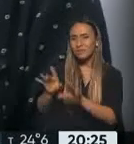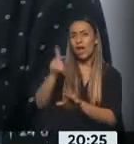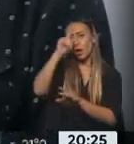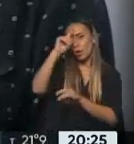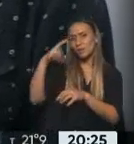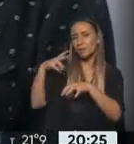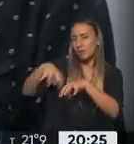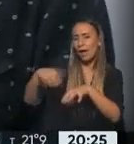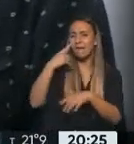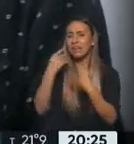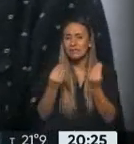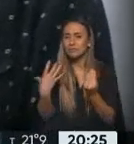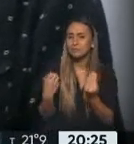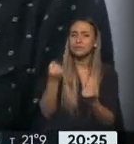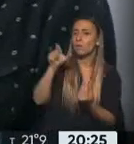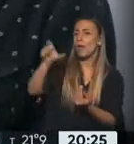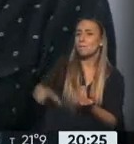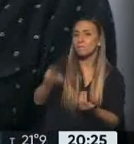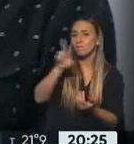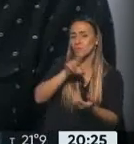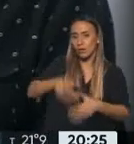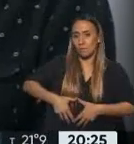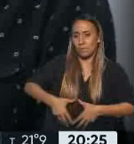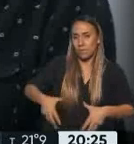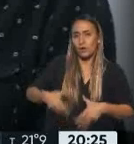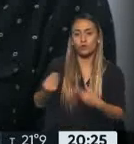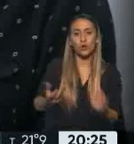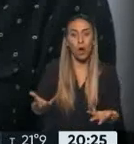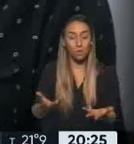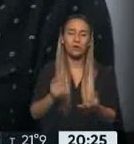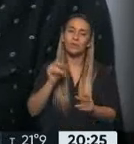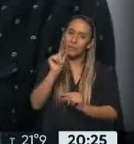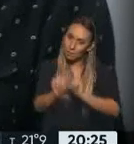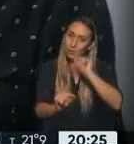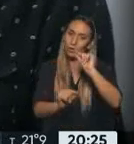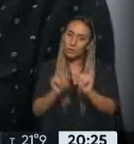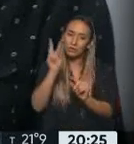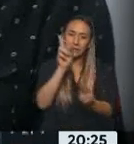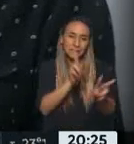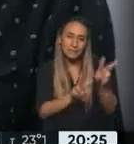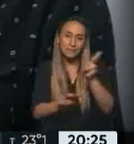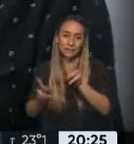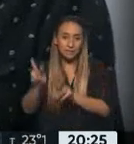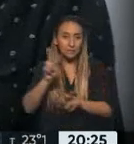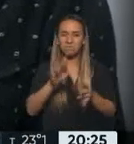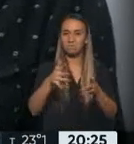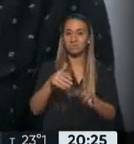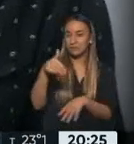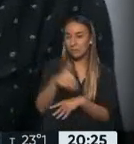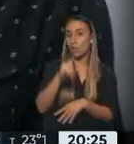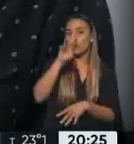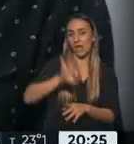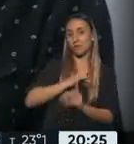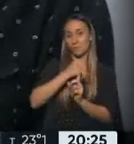una gestante. Bueno, así fue como empezamos en esta búsqueda que nos llevó más o menos 1 año y medio hasta